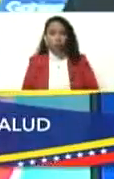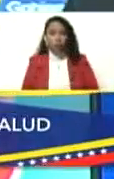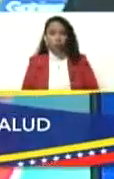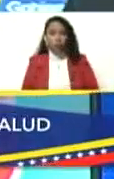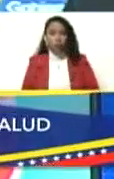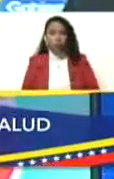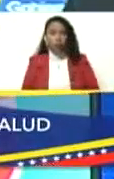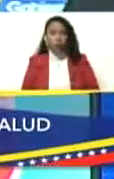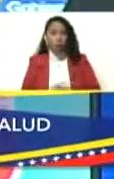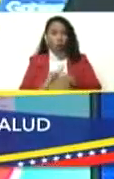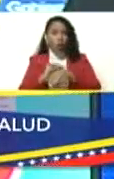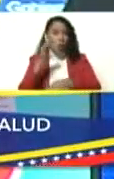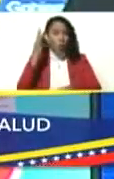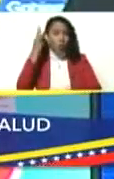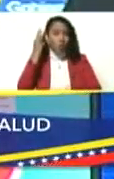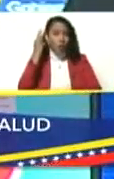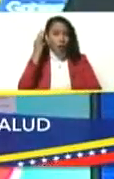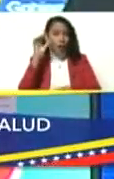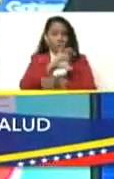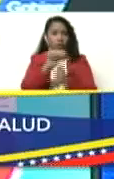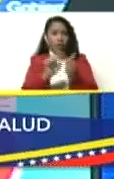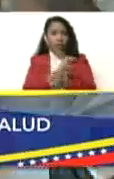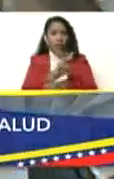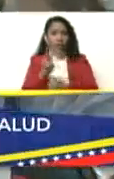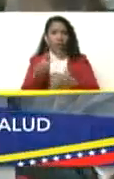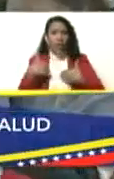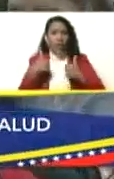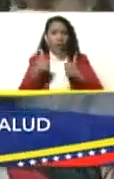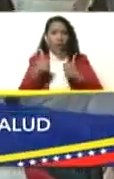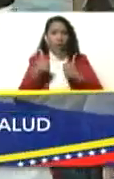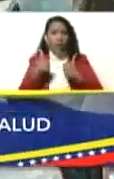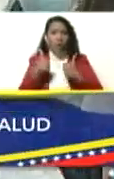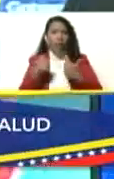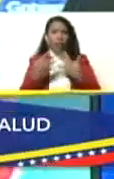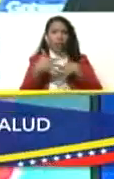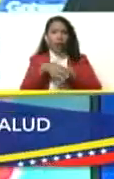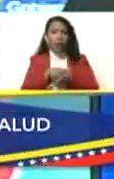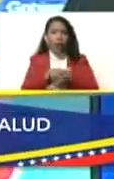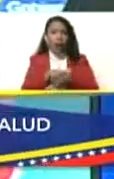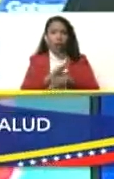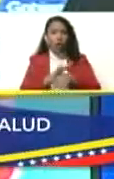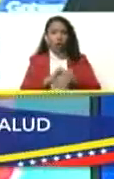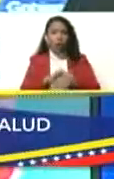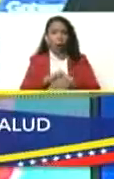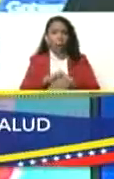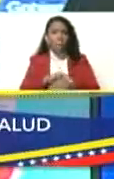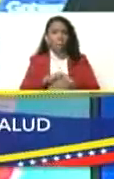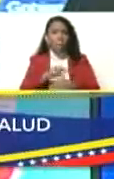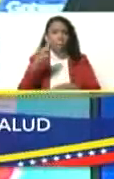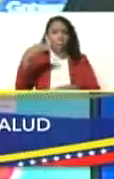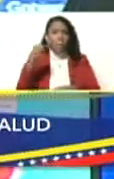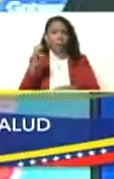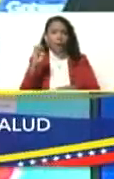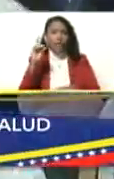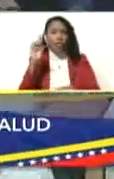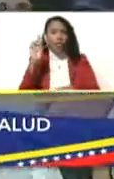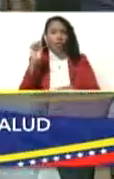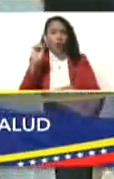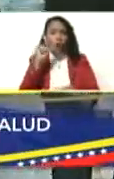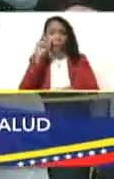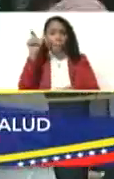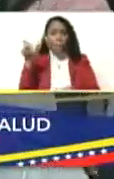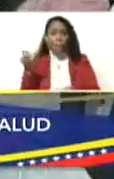Doctora Juliana Ramos, viceministra de Salud Integral. Doctor Pedro Fernández, viceministro de Redes de Salud.